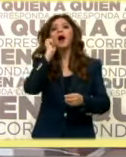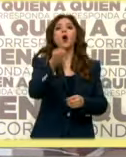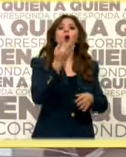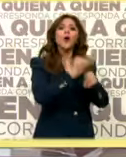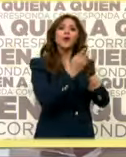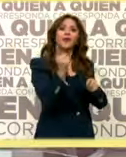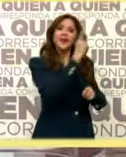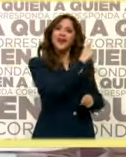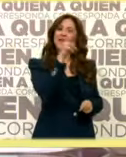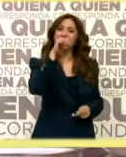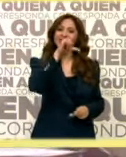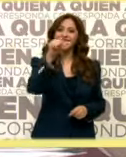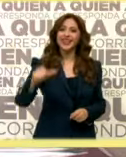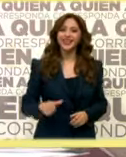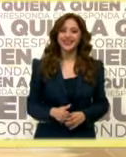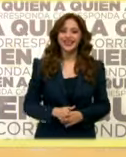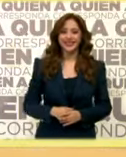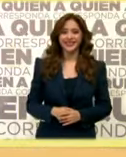la villa.